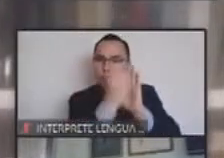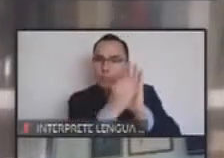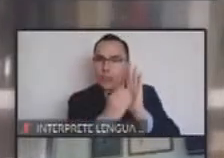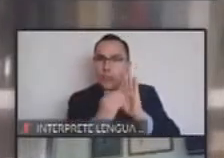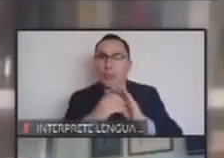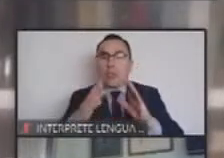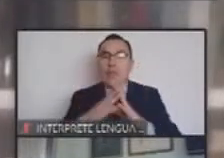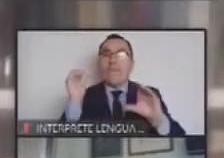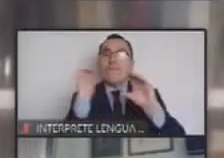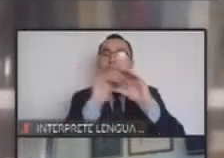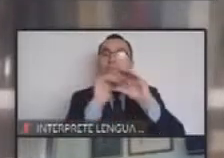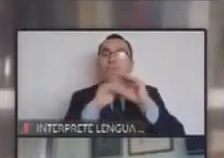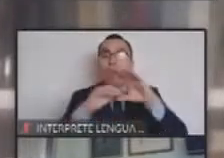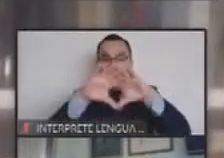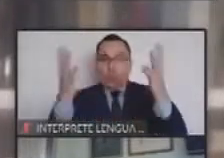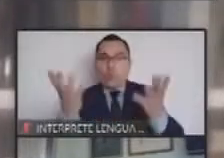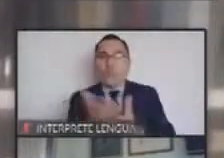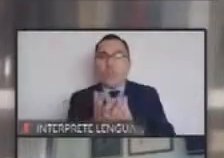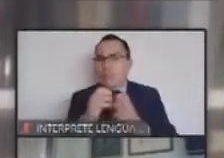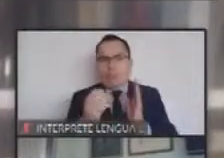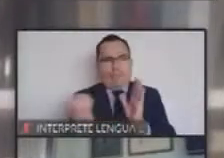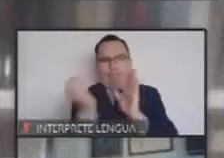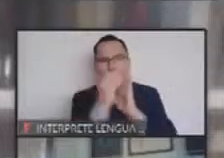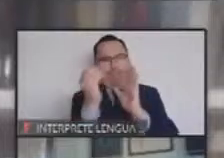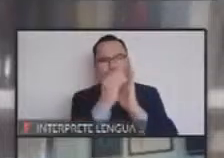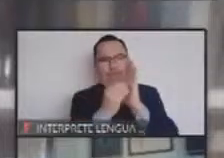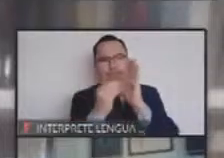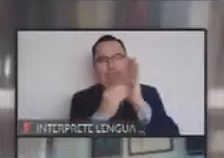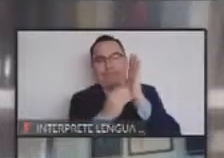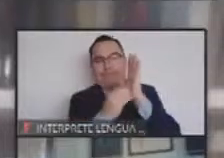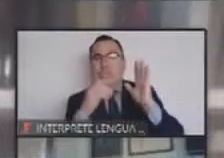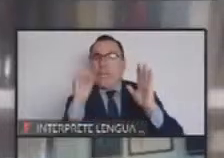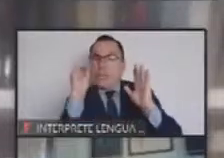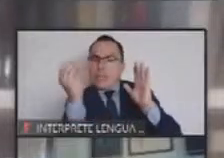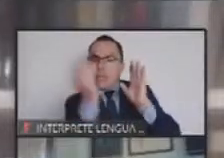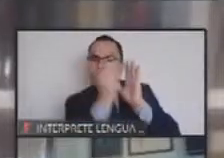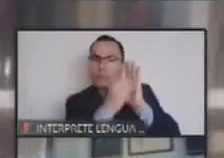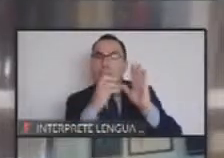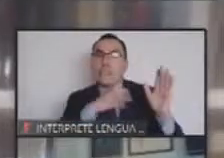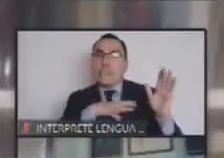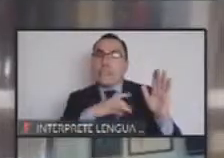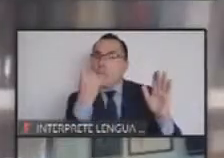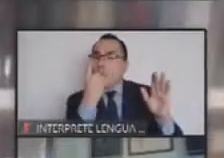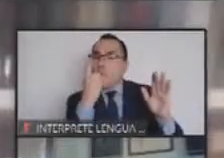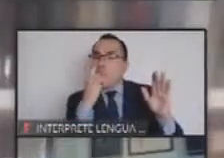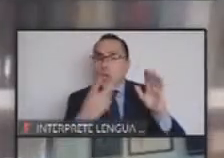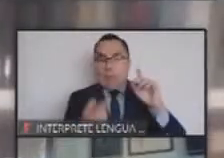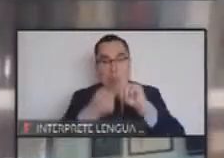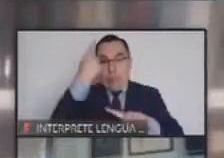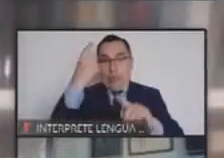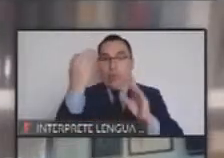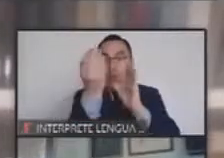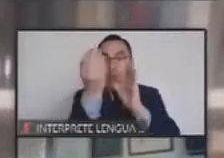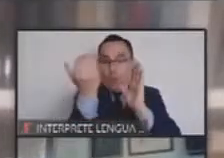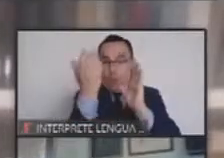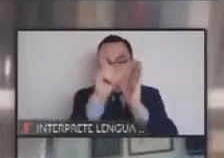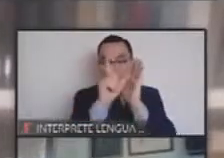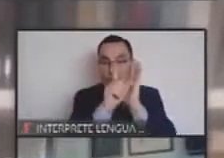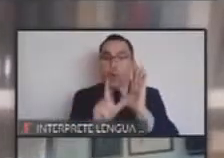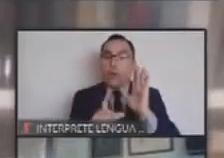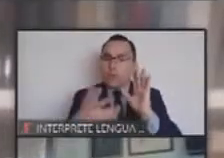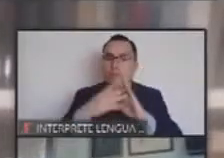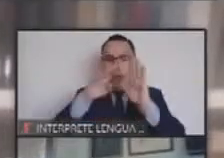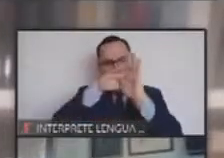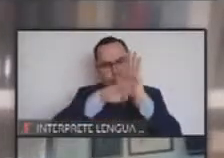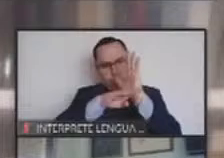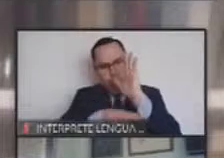de gobernanza, que son 6 indicadores, y nuevamente ahí tenemos Chile y Uruguay en general en los primeros lugares, y el resto no es que está más abajo, está mucho, mucho